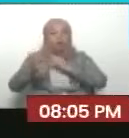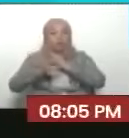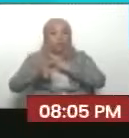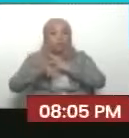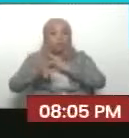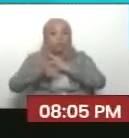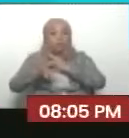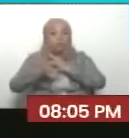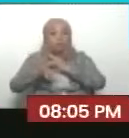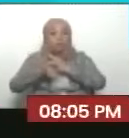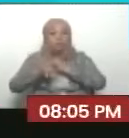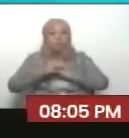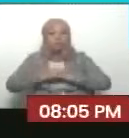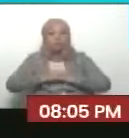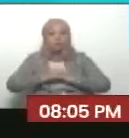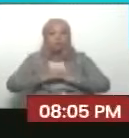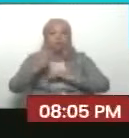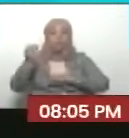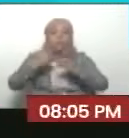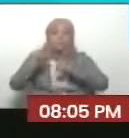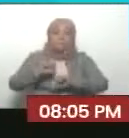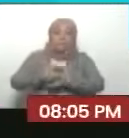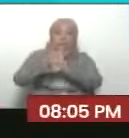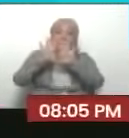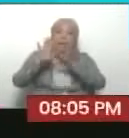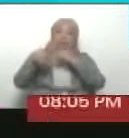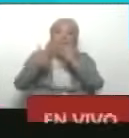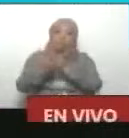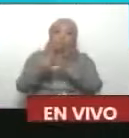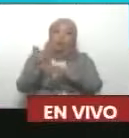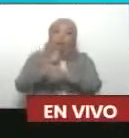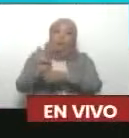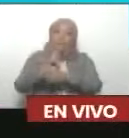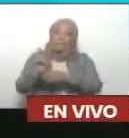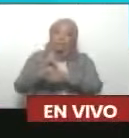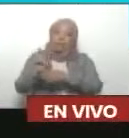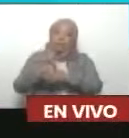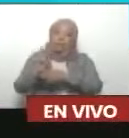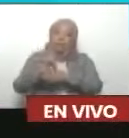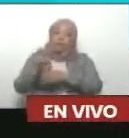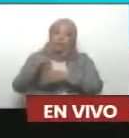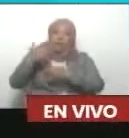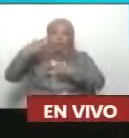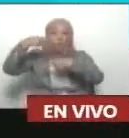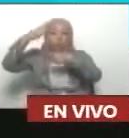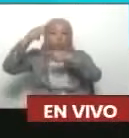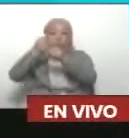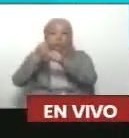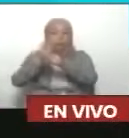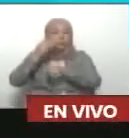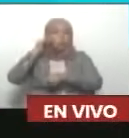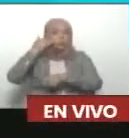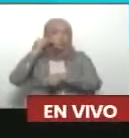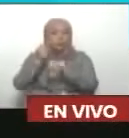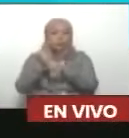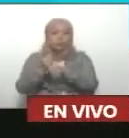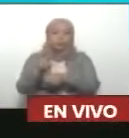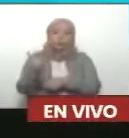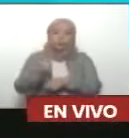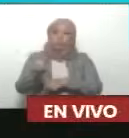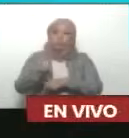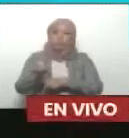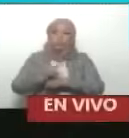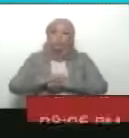técnicas, más temprano que tarde, se transforme en una gran red social desde Venezuela